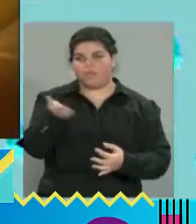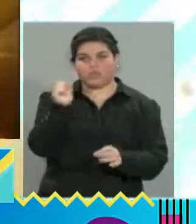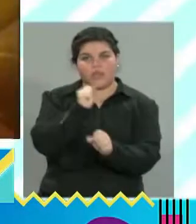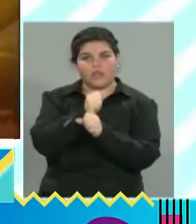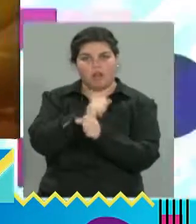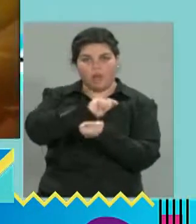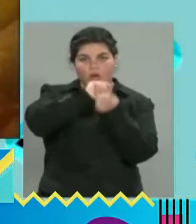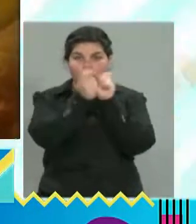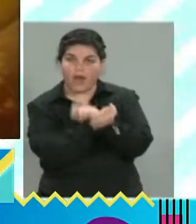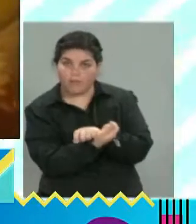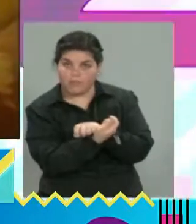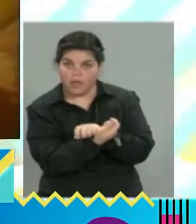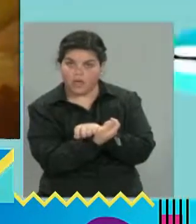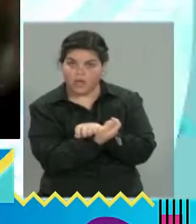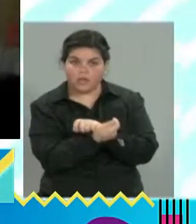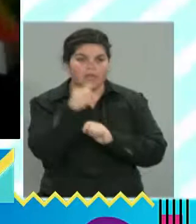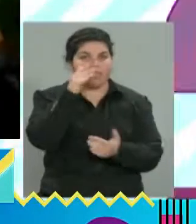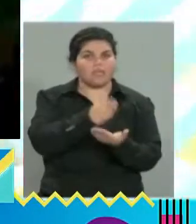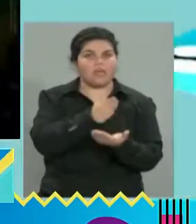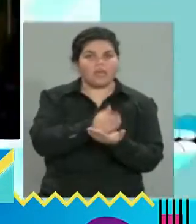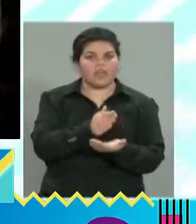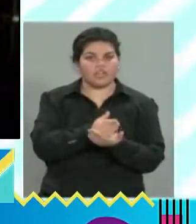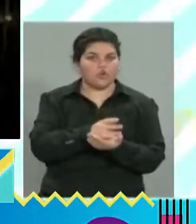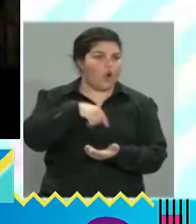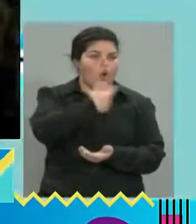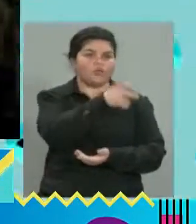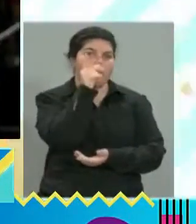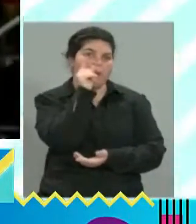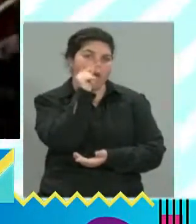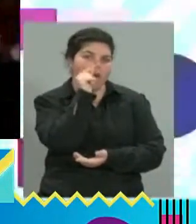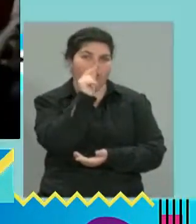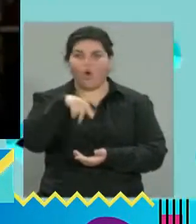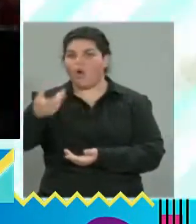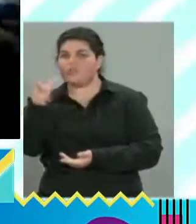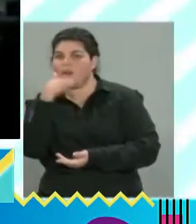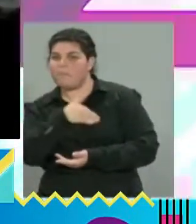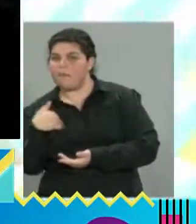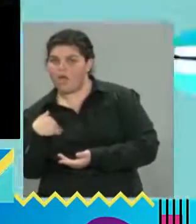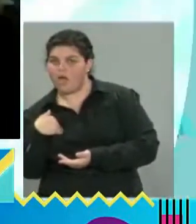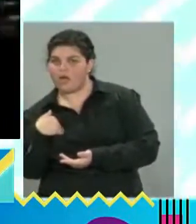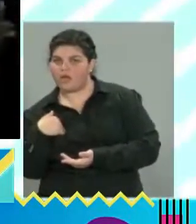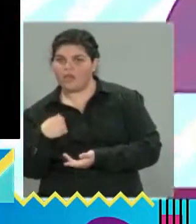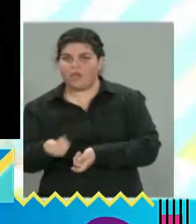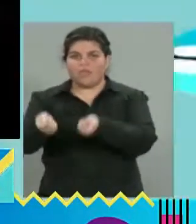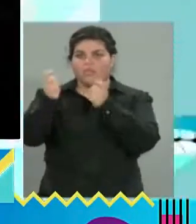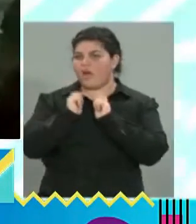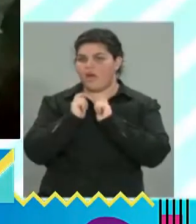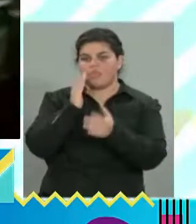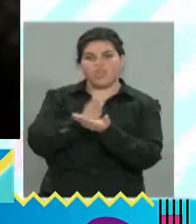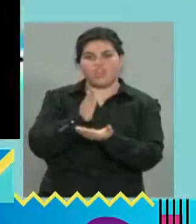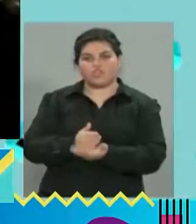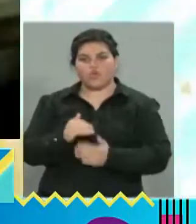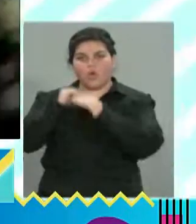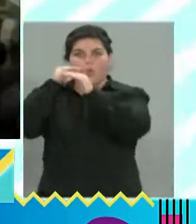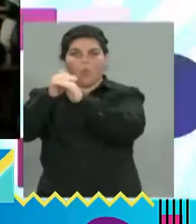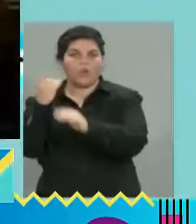niño y esa niña no podía tener los derechos del otro papá o de la otra mamá porque para la ley no era nadie. Entonces,